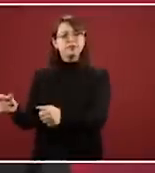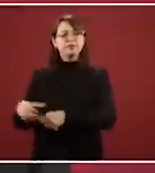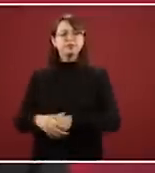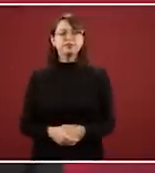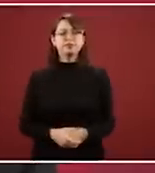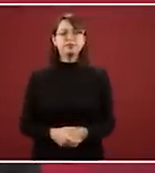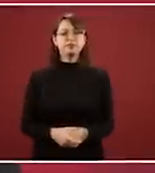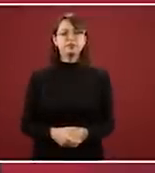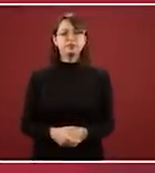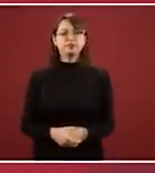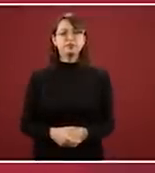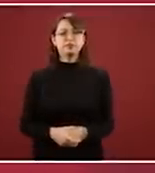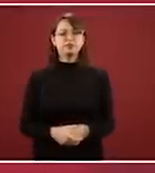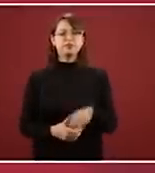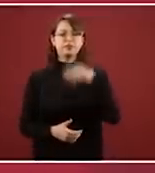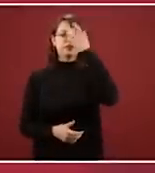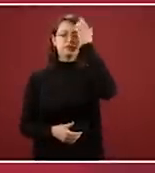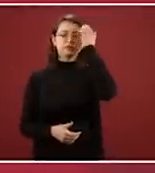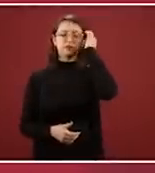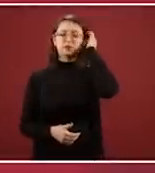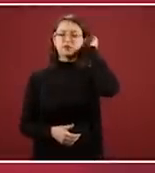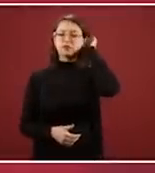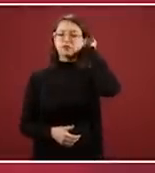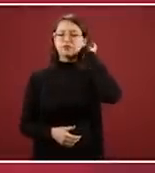Quedó demostrado también